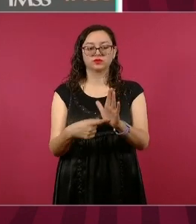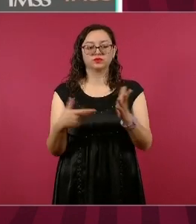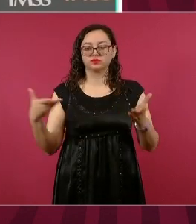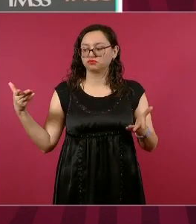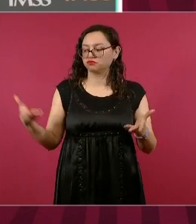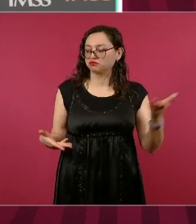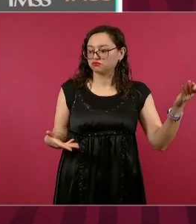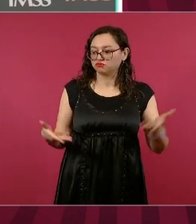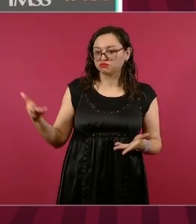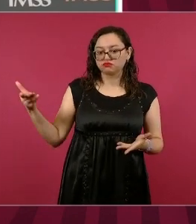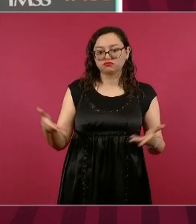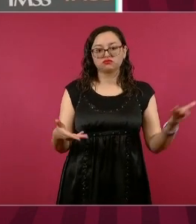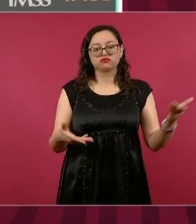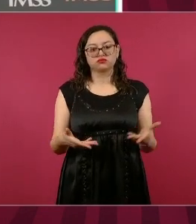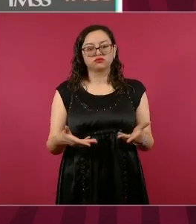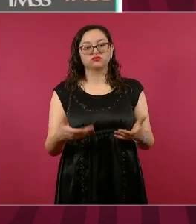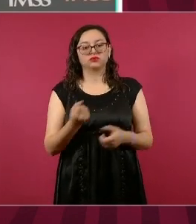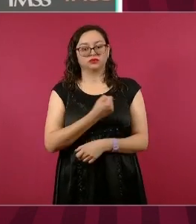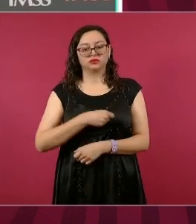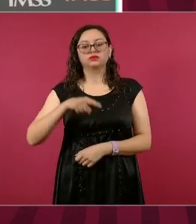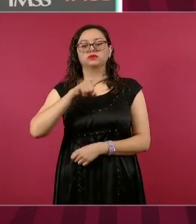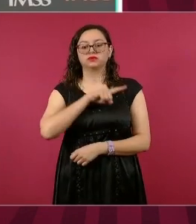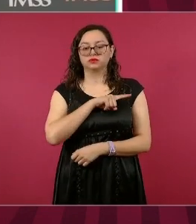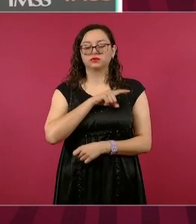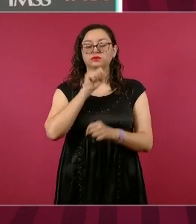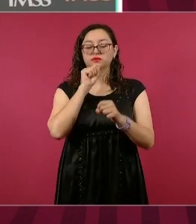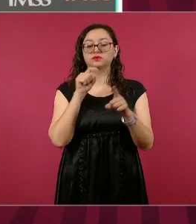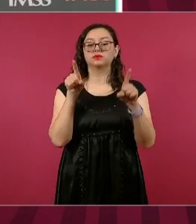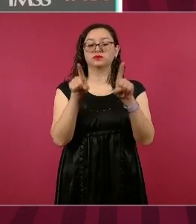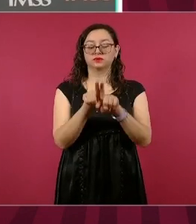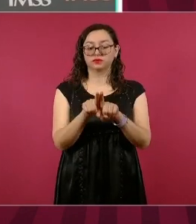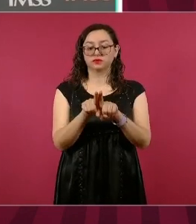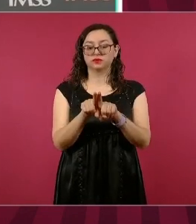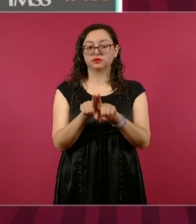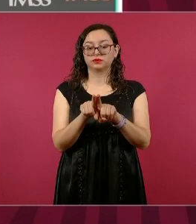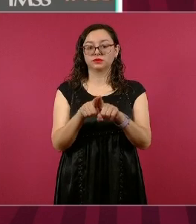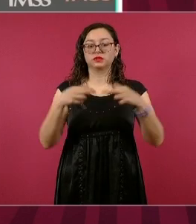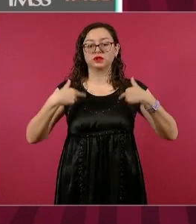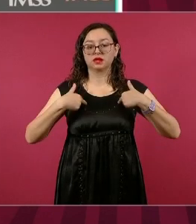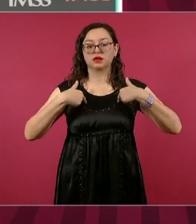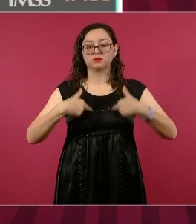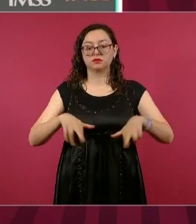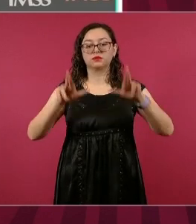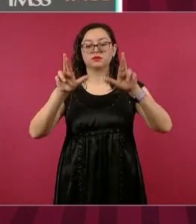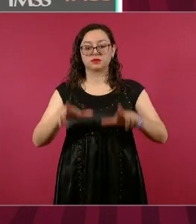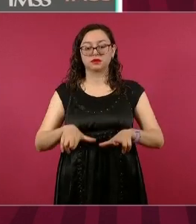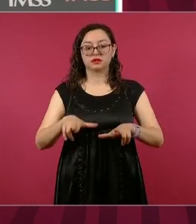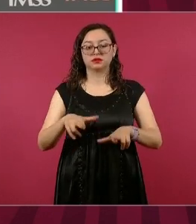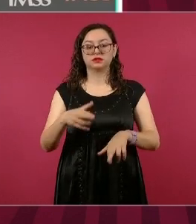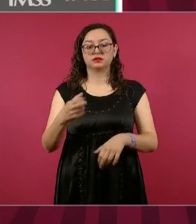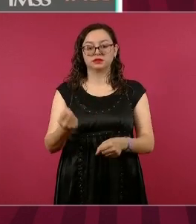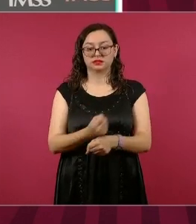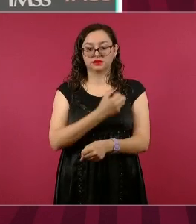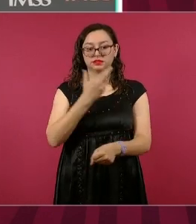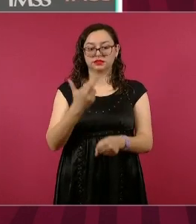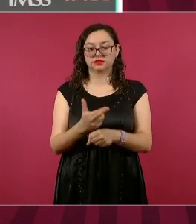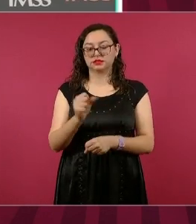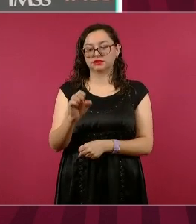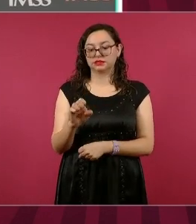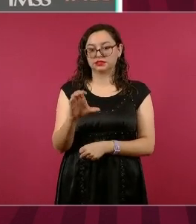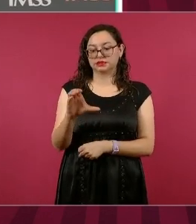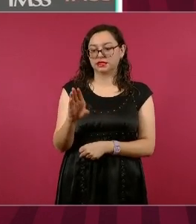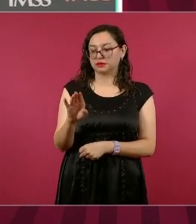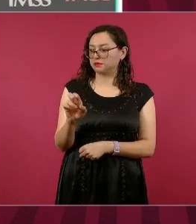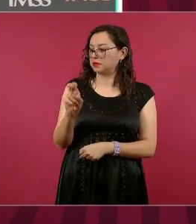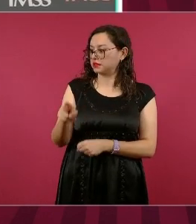los colaboradores del ramo de la salud y de la misma manera los representantes de la Secretaría de Bienestar, que muchos